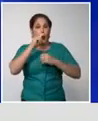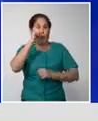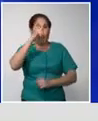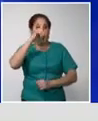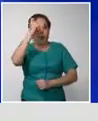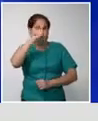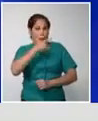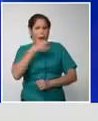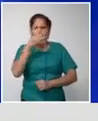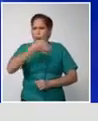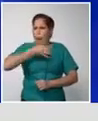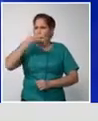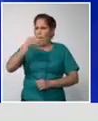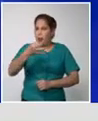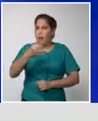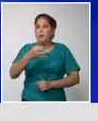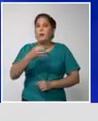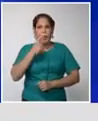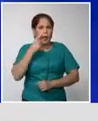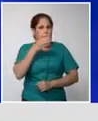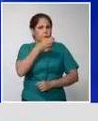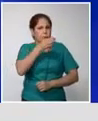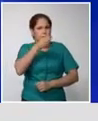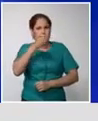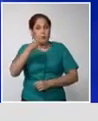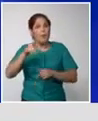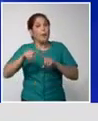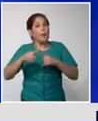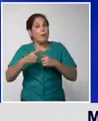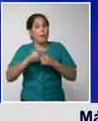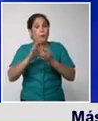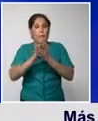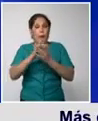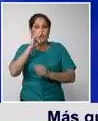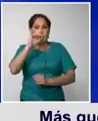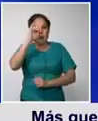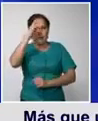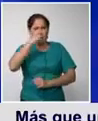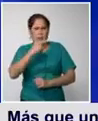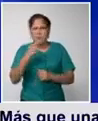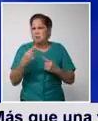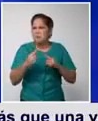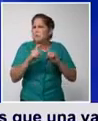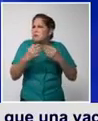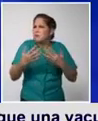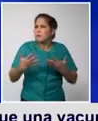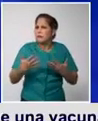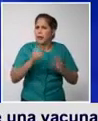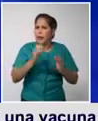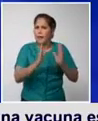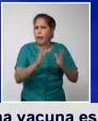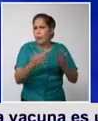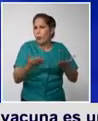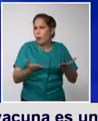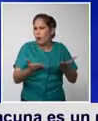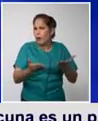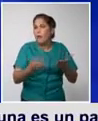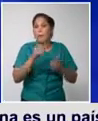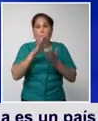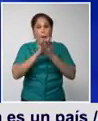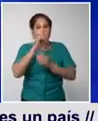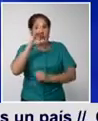estado incluso tras la ruta de Abdala, pero de Mambisa muchos nos preguntan, bueno, ¿en qué fase se encuentra Mambisa?